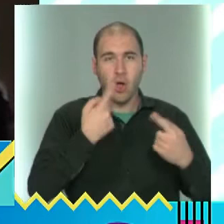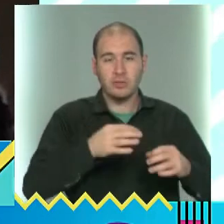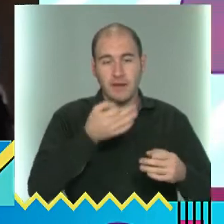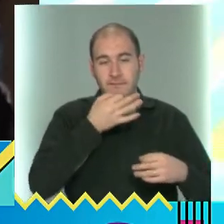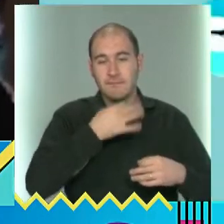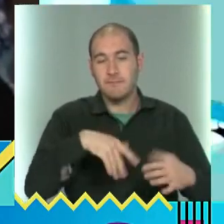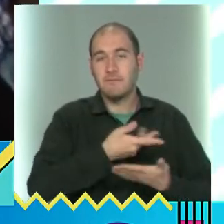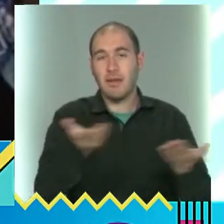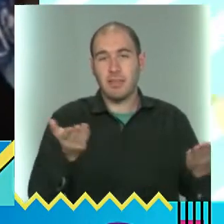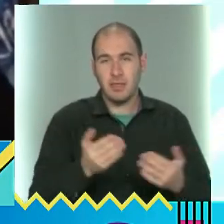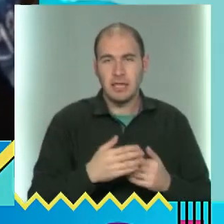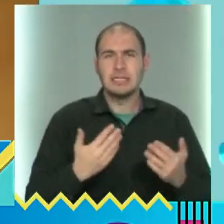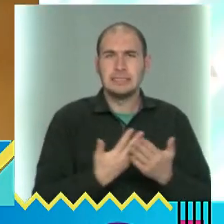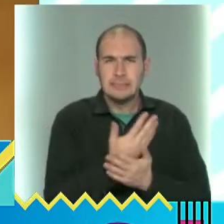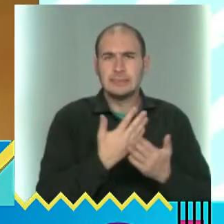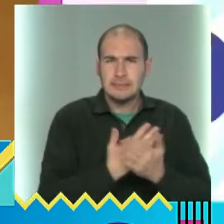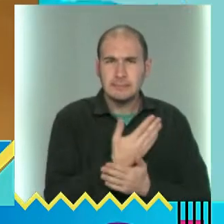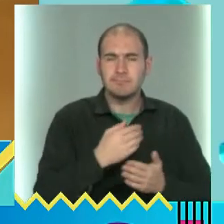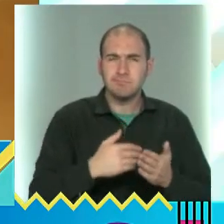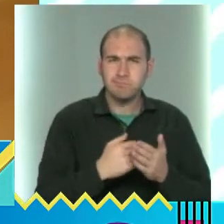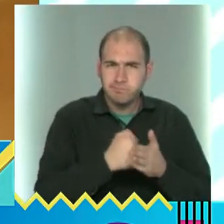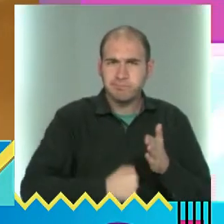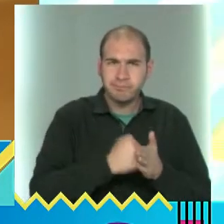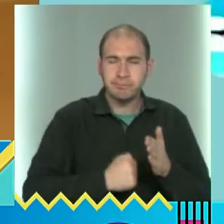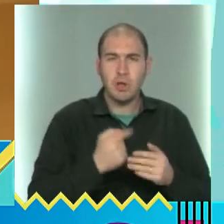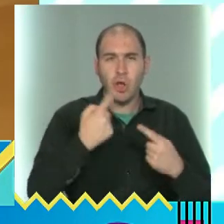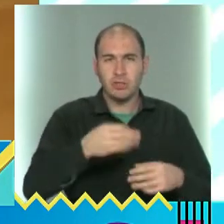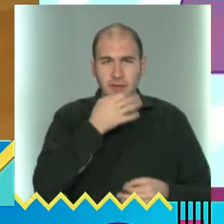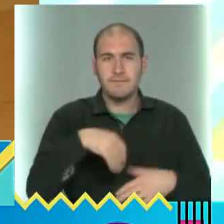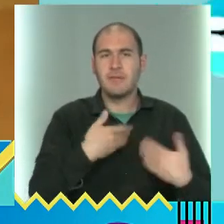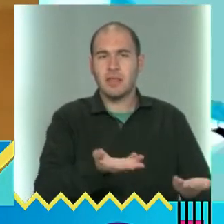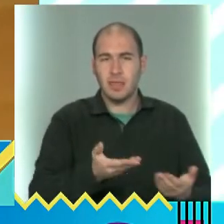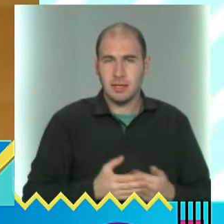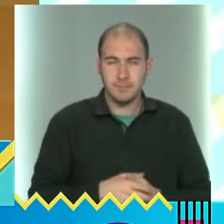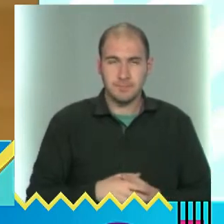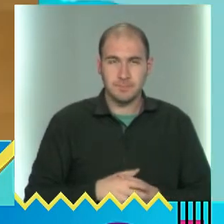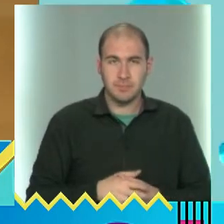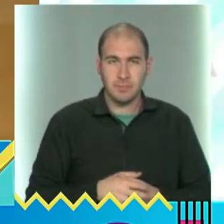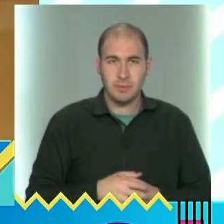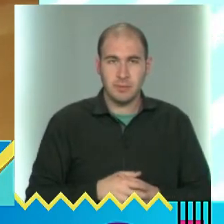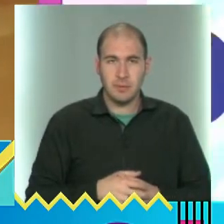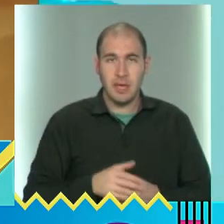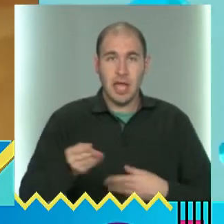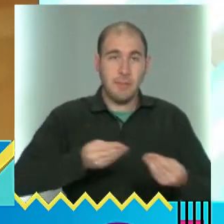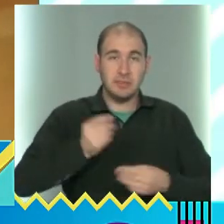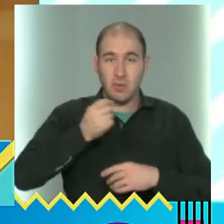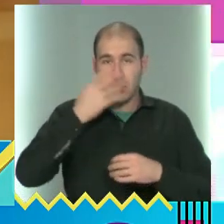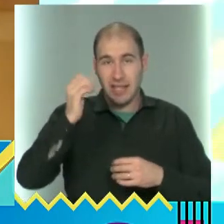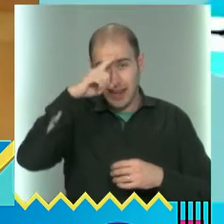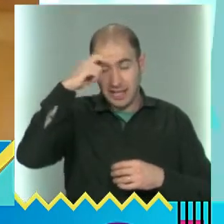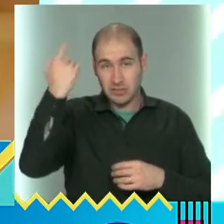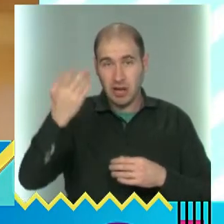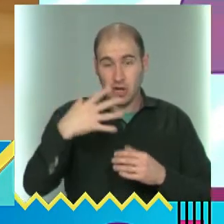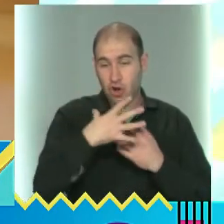al mercado con todo el sacrificio que tengamos y logramos poner el producto en el mercado? Cualquier empresa transnacional